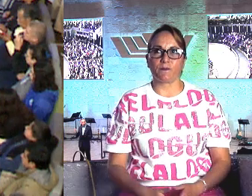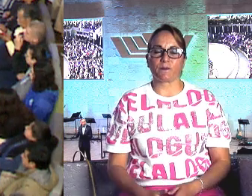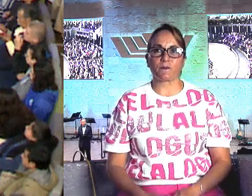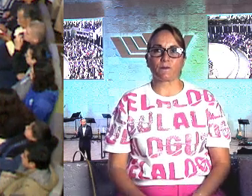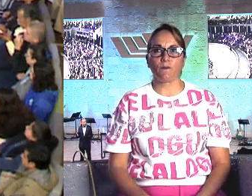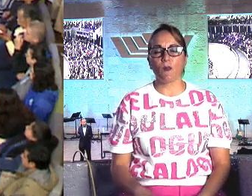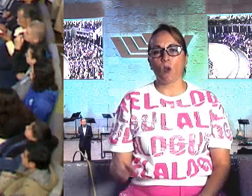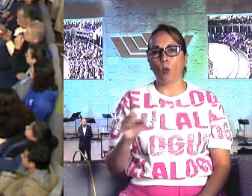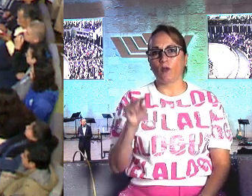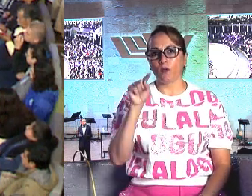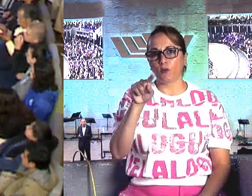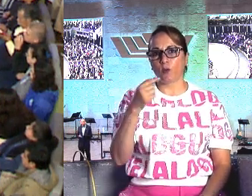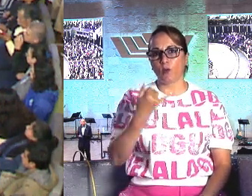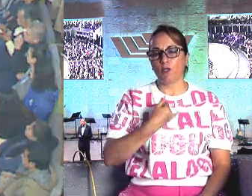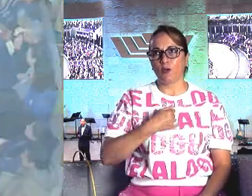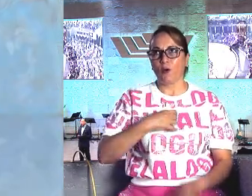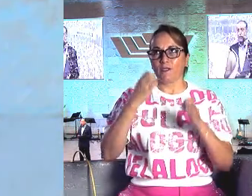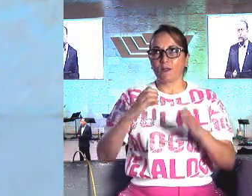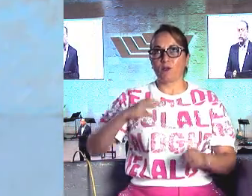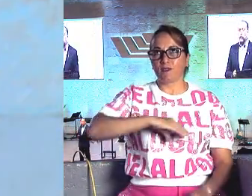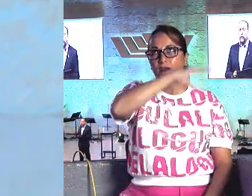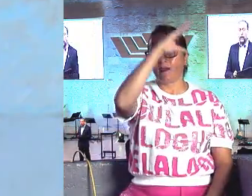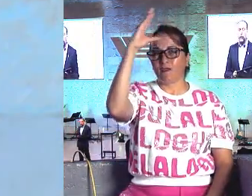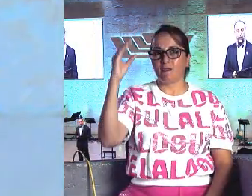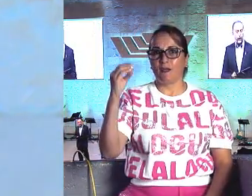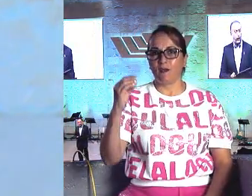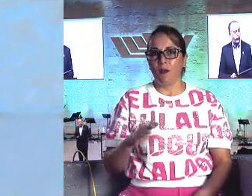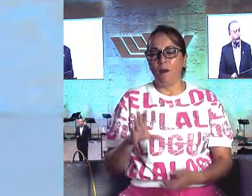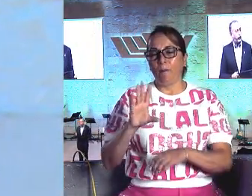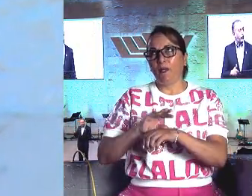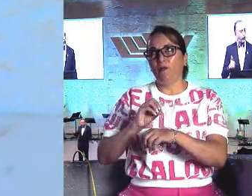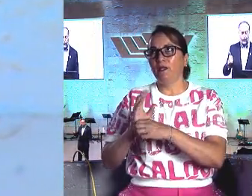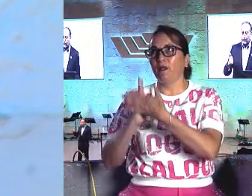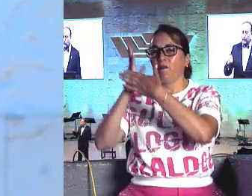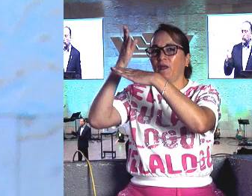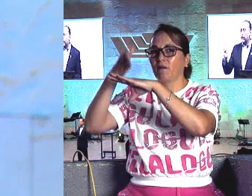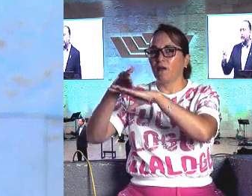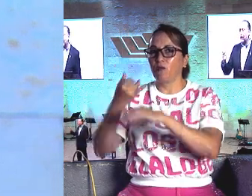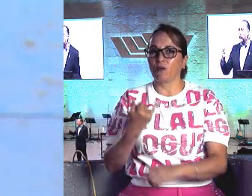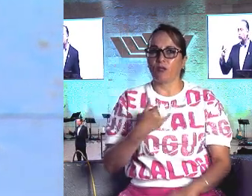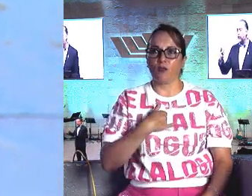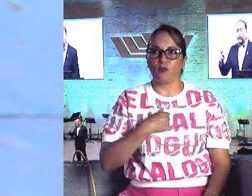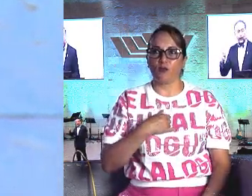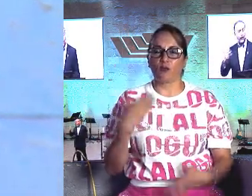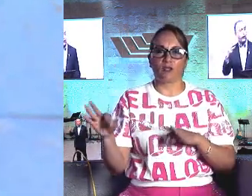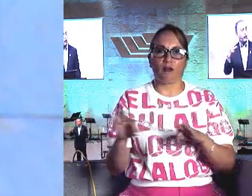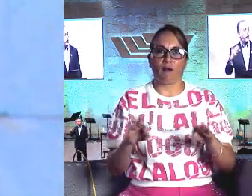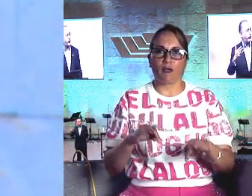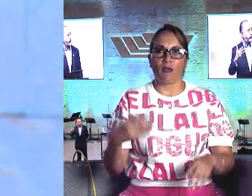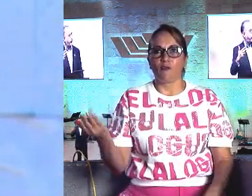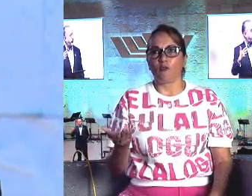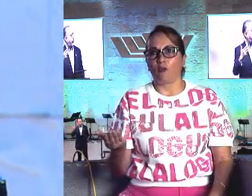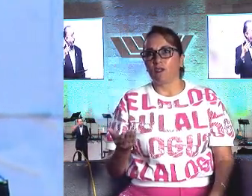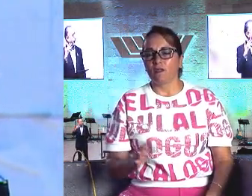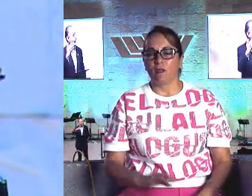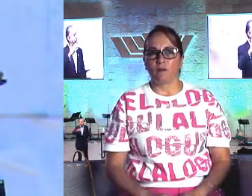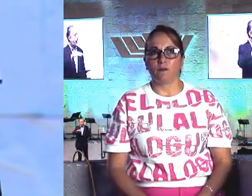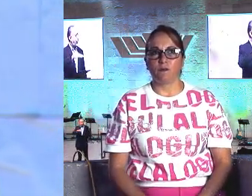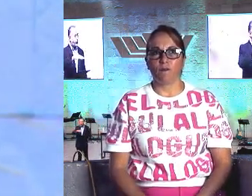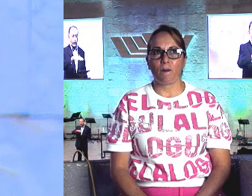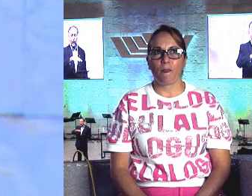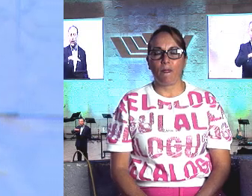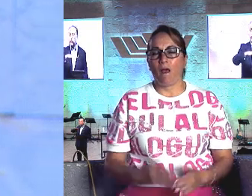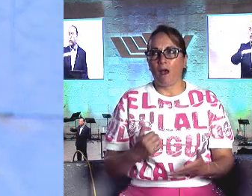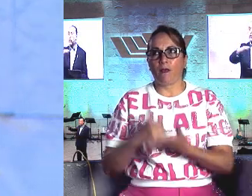Cuando tú y yo estemos en el cielo, no vamos a decirle: Señor, déjame entrar porque yo hice, yo ofrendé, yo trabajé, yo